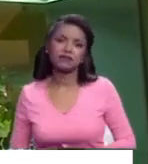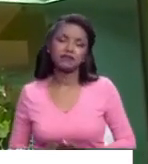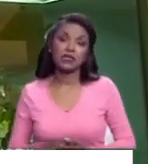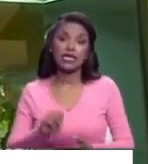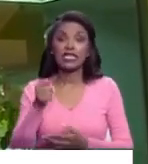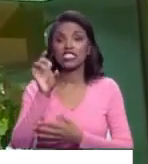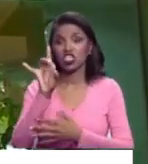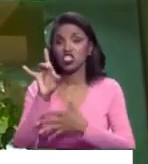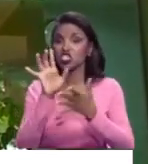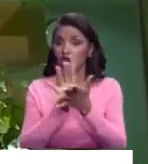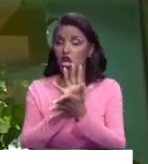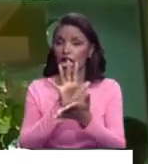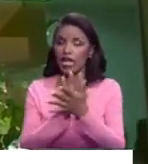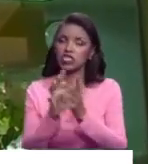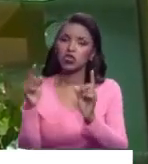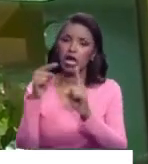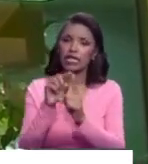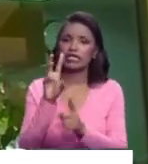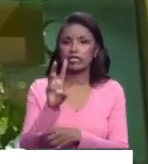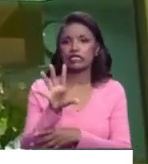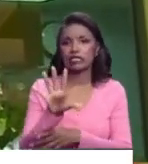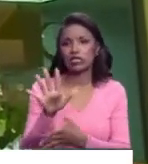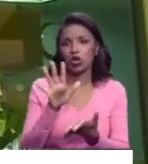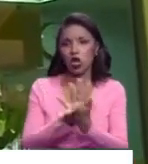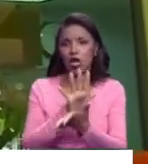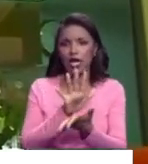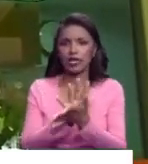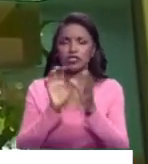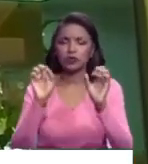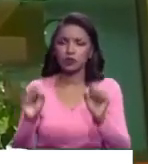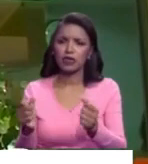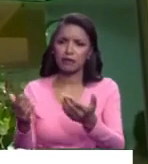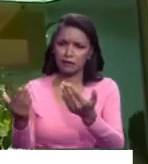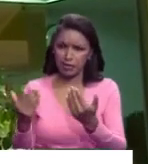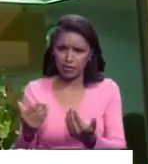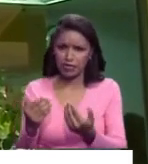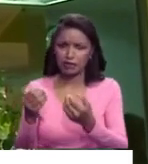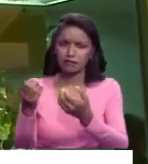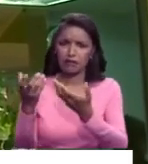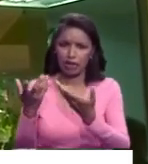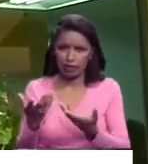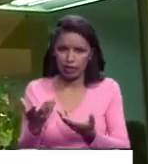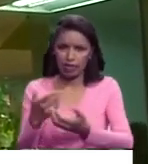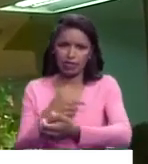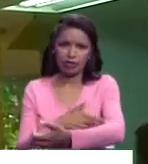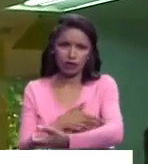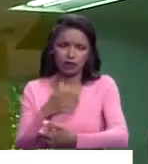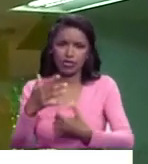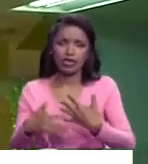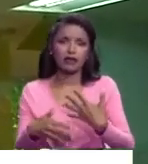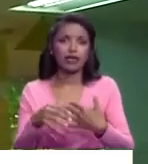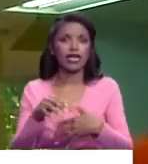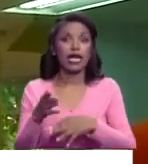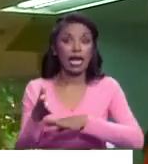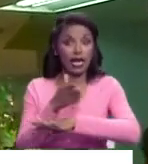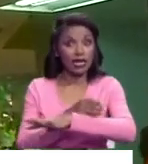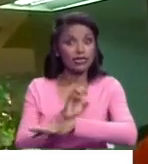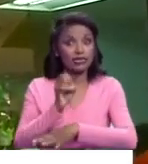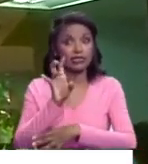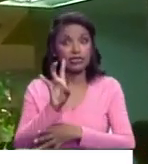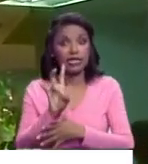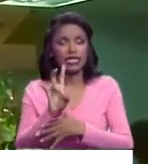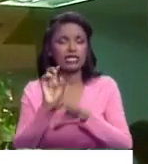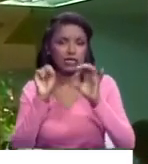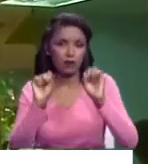de los 18 años hasta los 65. Hay un protocolo a personas de 17 años que a través